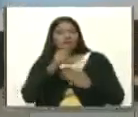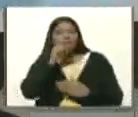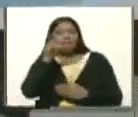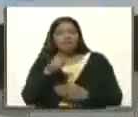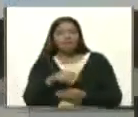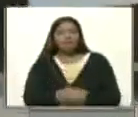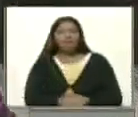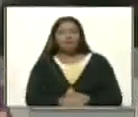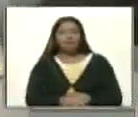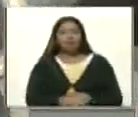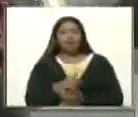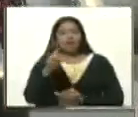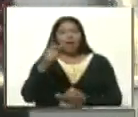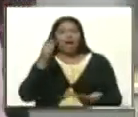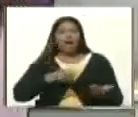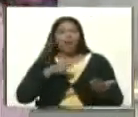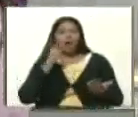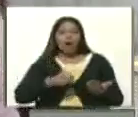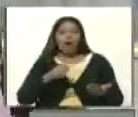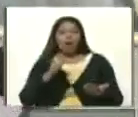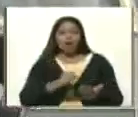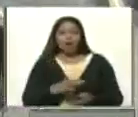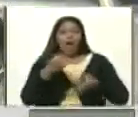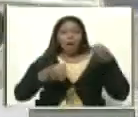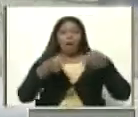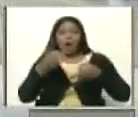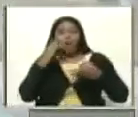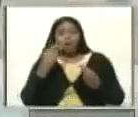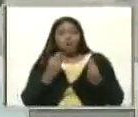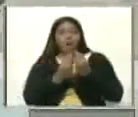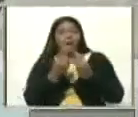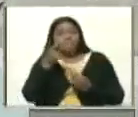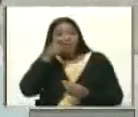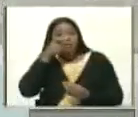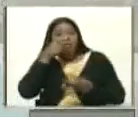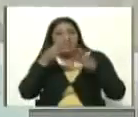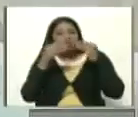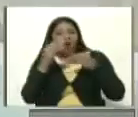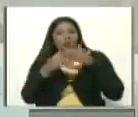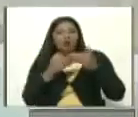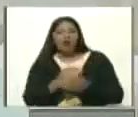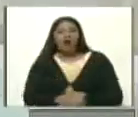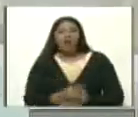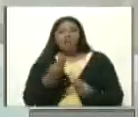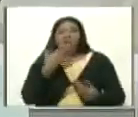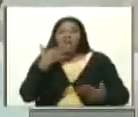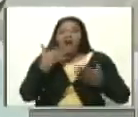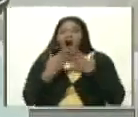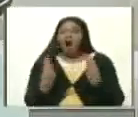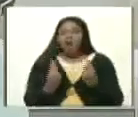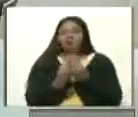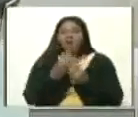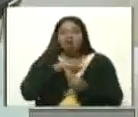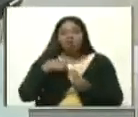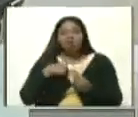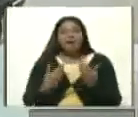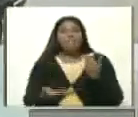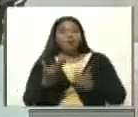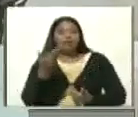una de las abogadas que ha estado siempre al frente y pendiente de toda esta situación de Alex Saab. Agradecemos, Indriana, que estés con nosotros porque es bien